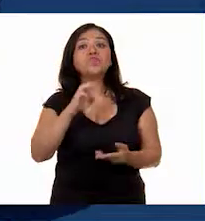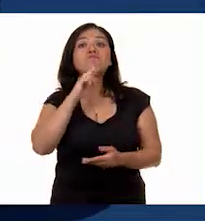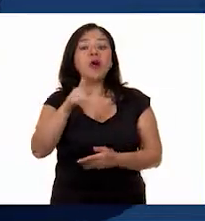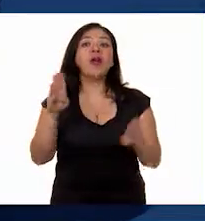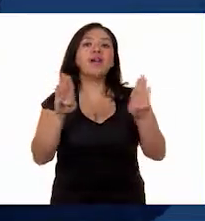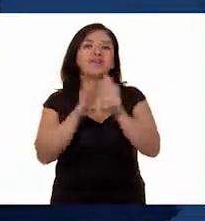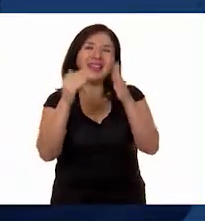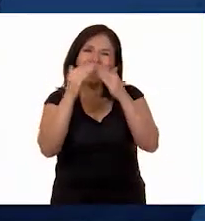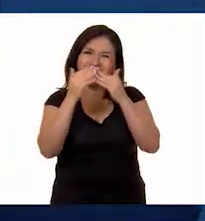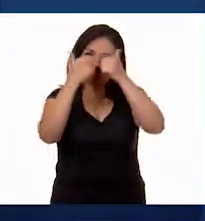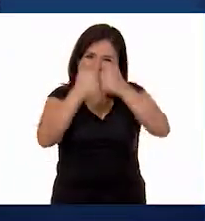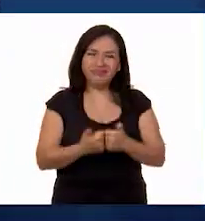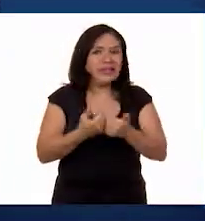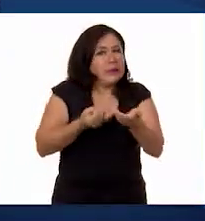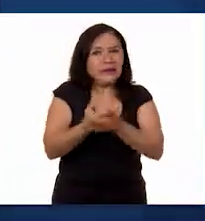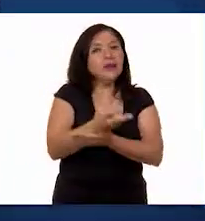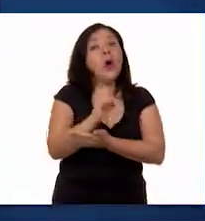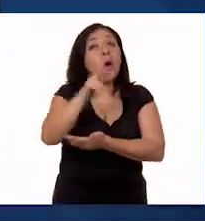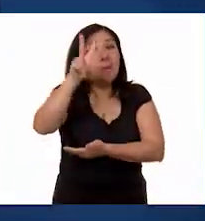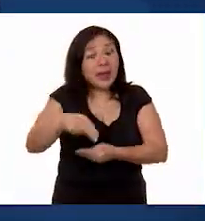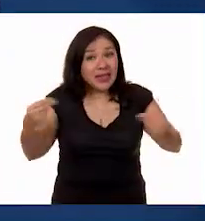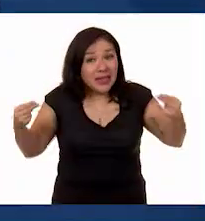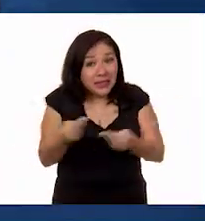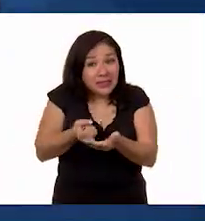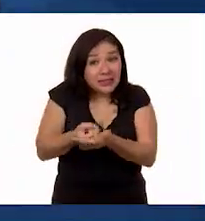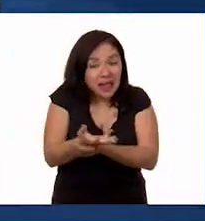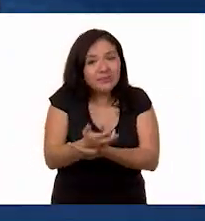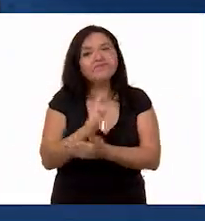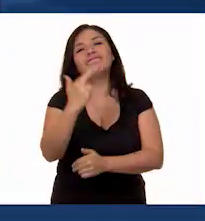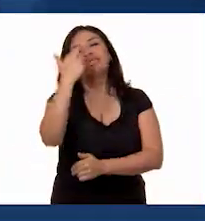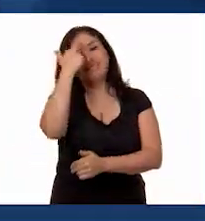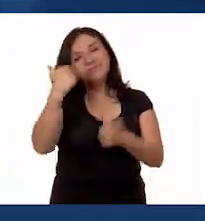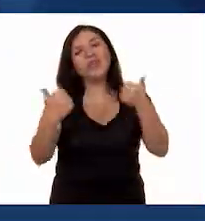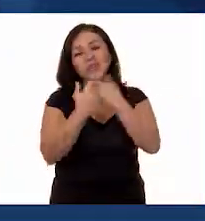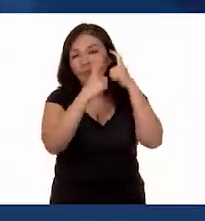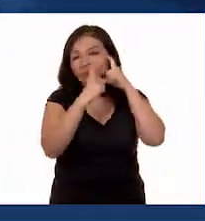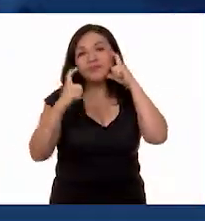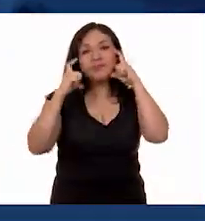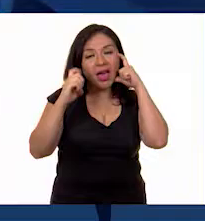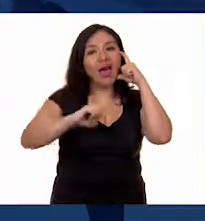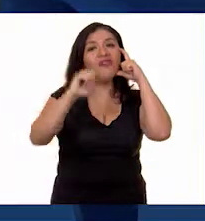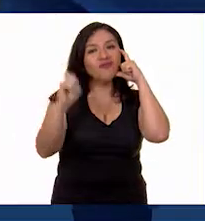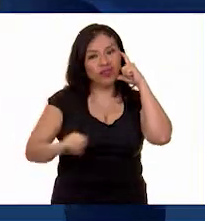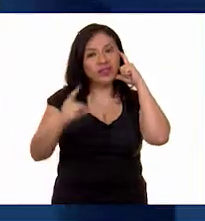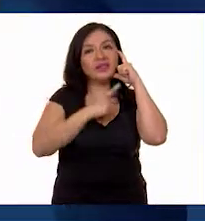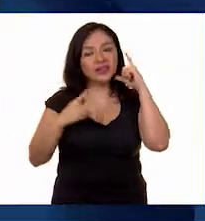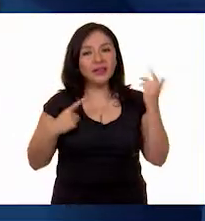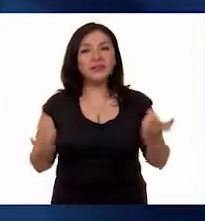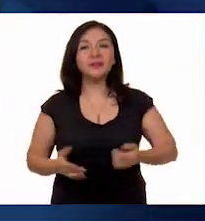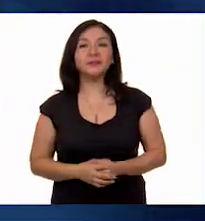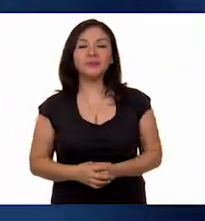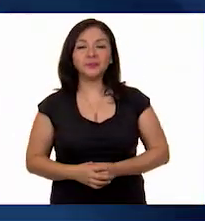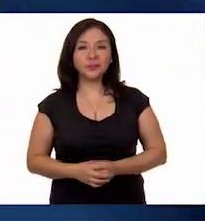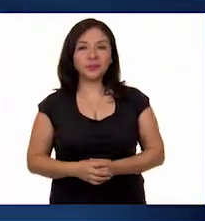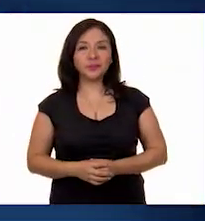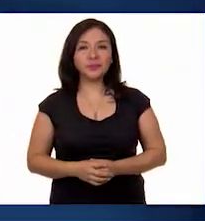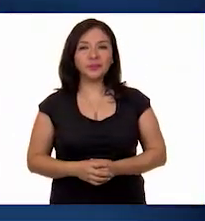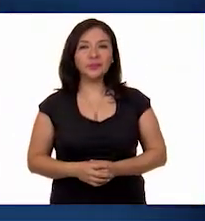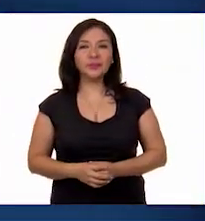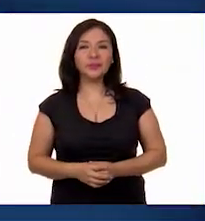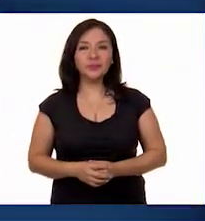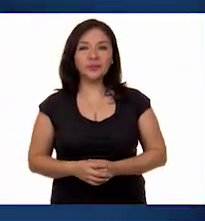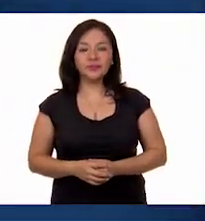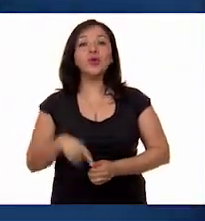no salir de casa a menos que sea muy necesario. Si lo haces, utiliza el